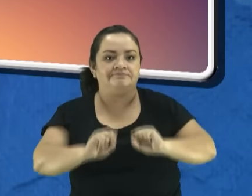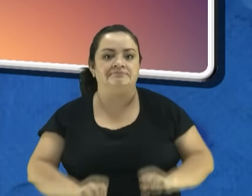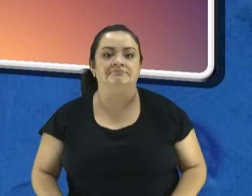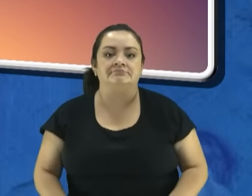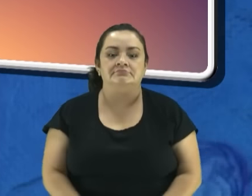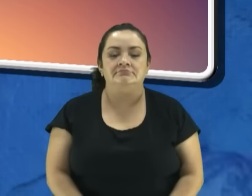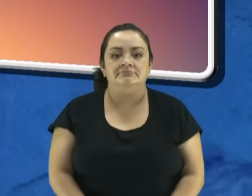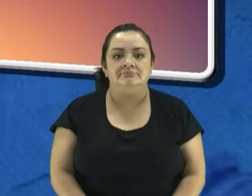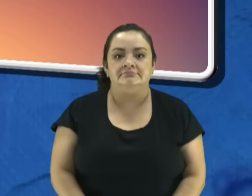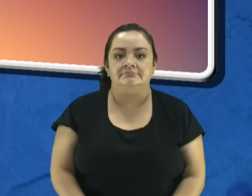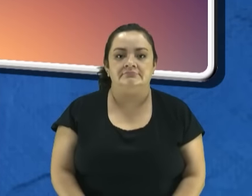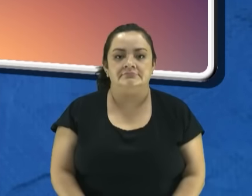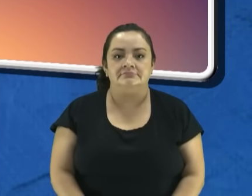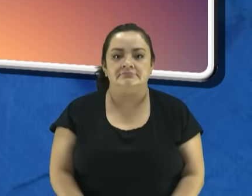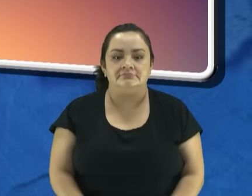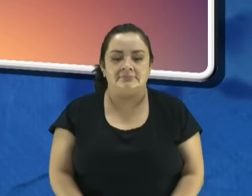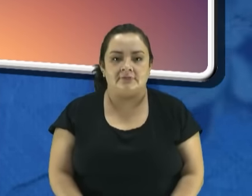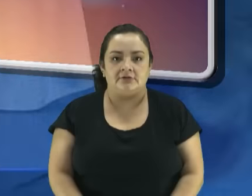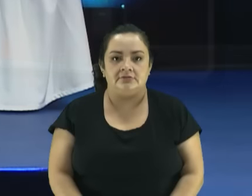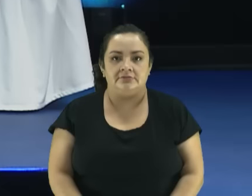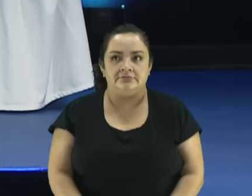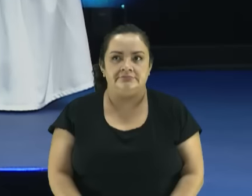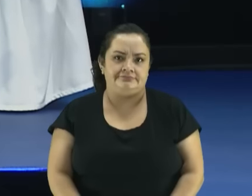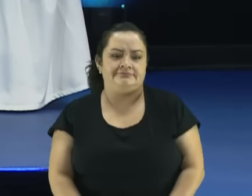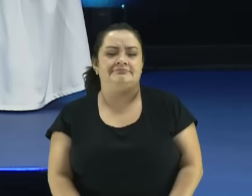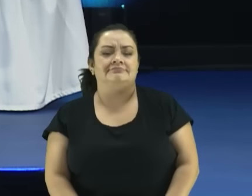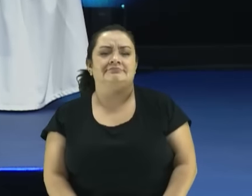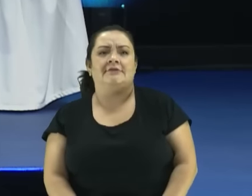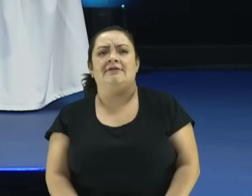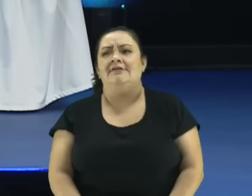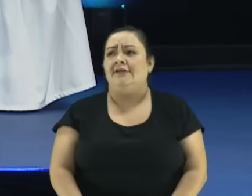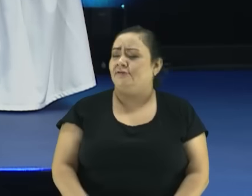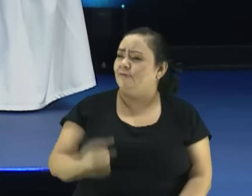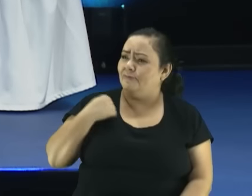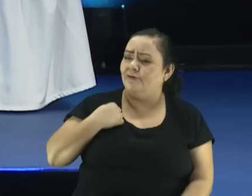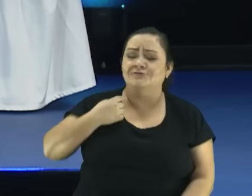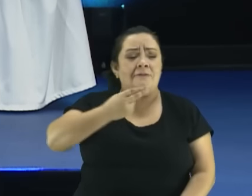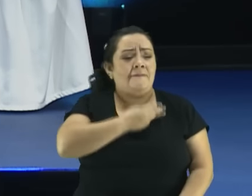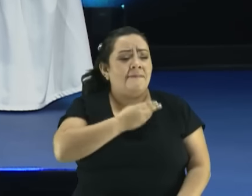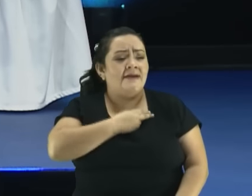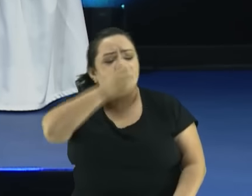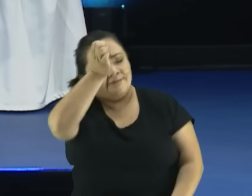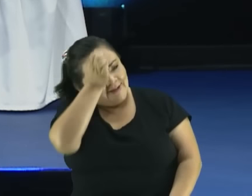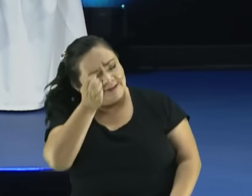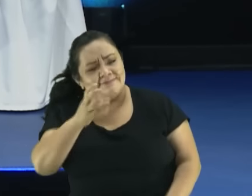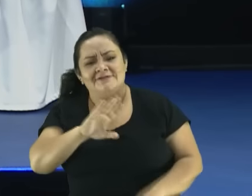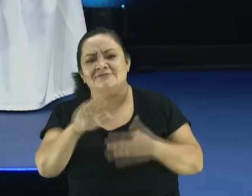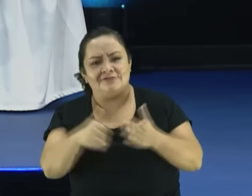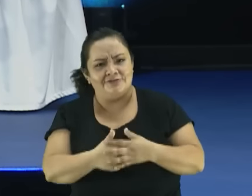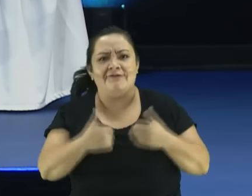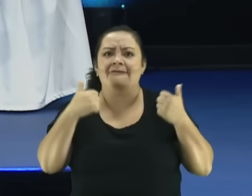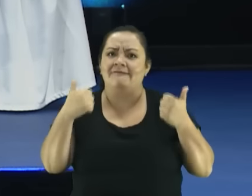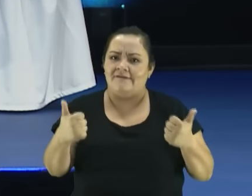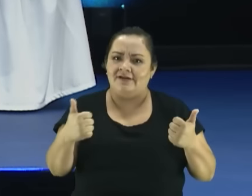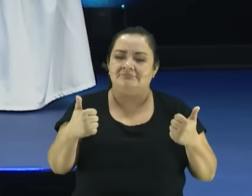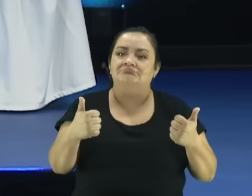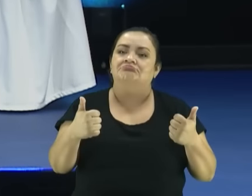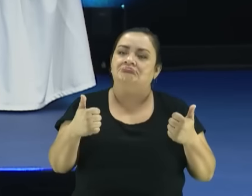bien importante hay gente que dice no papá ahorita me reviento yo peco me arrepiento y no pasa nada si la gracia del señor